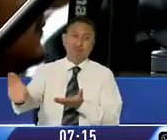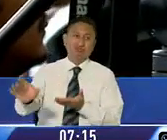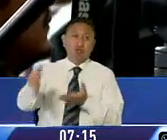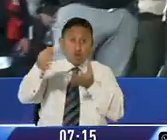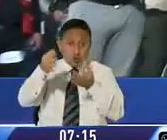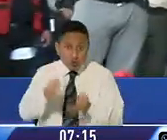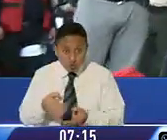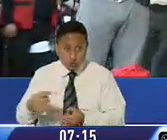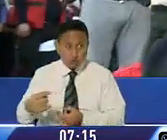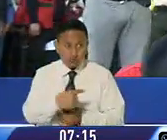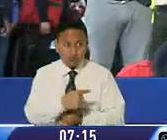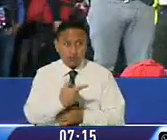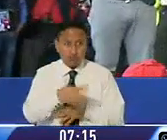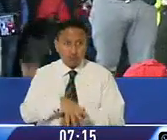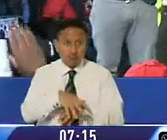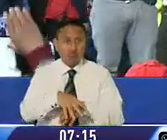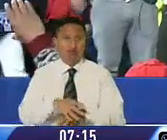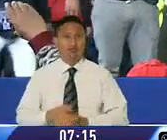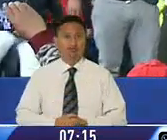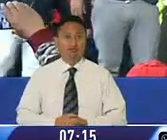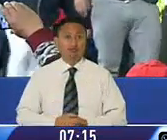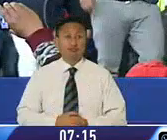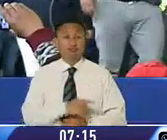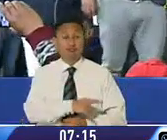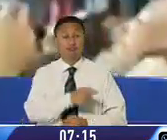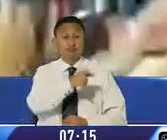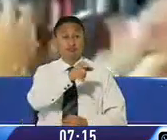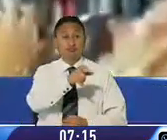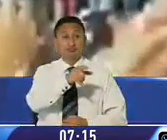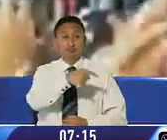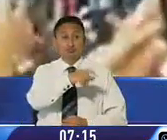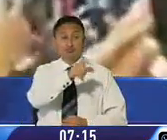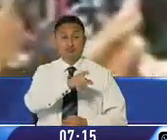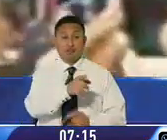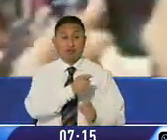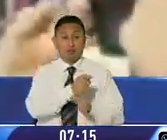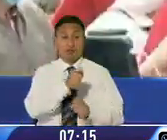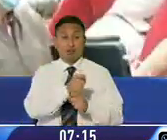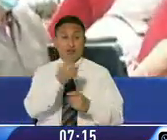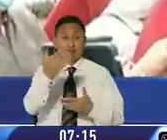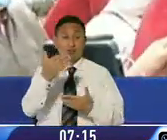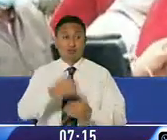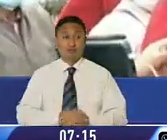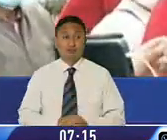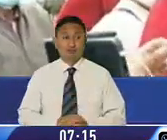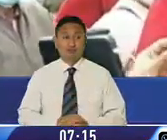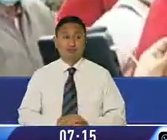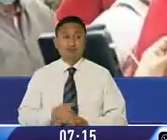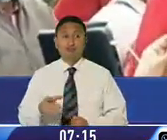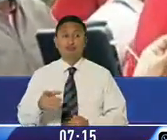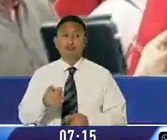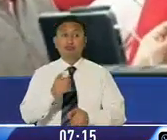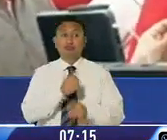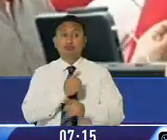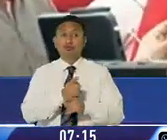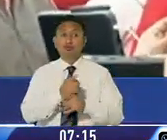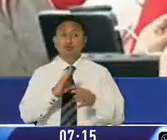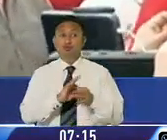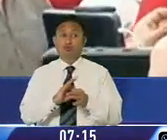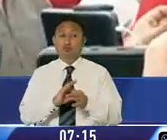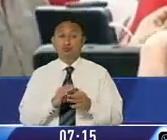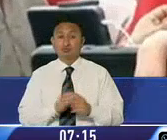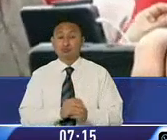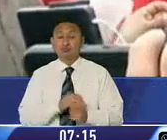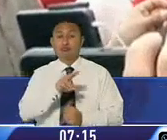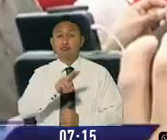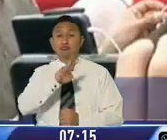estas nuevas medidas de hecho, calificándola como persecución política. Por ello, compañeros, en menos